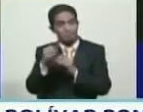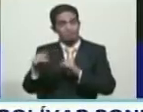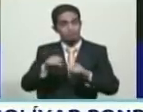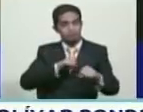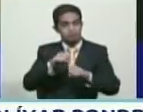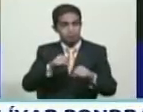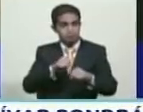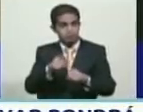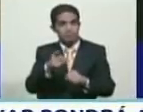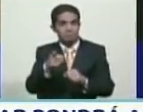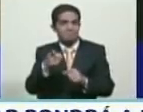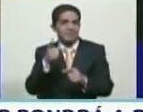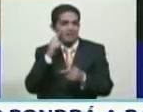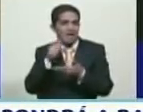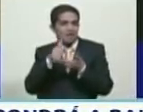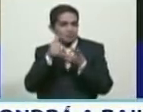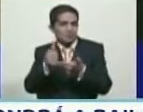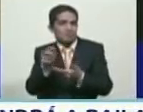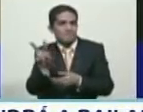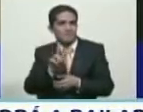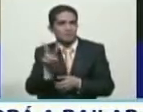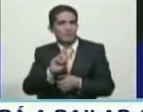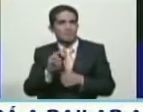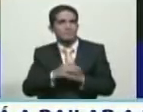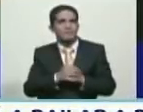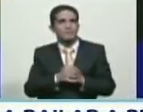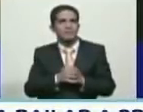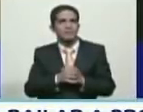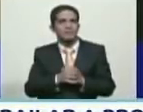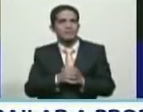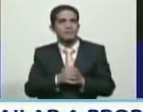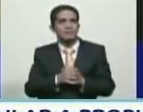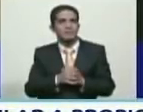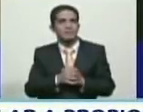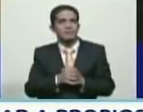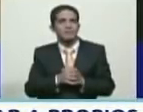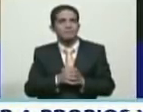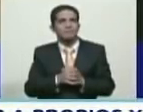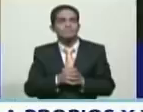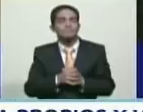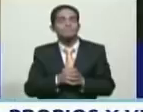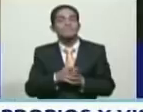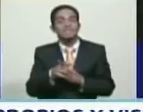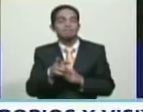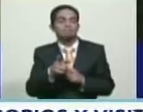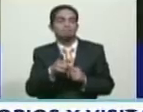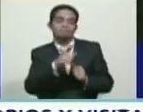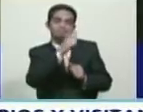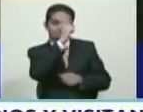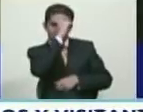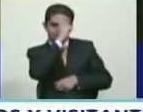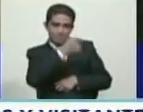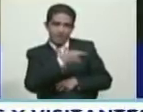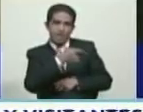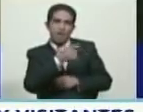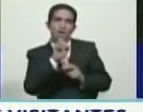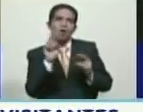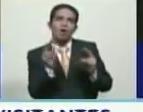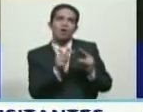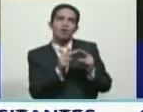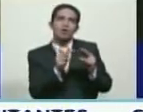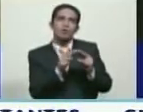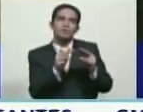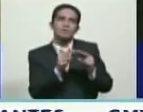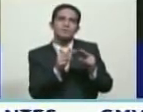este sentido. Y fue reconocido columnist in the